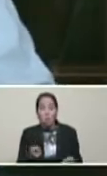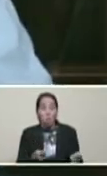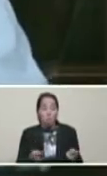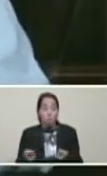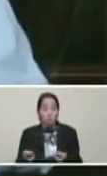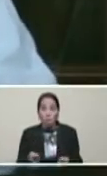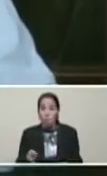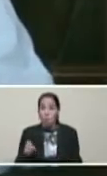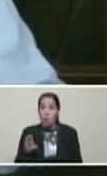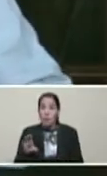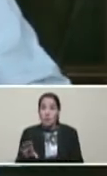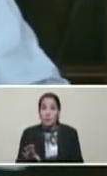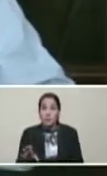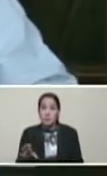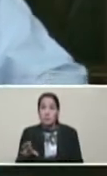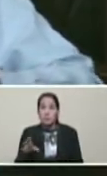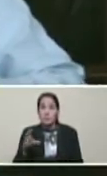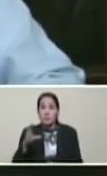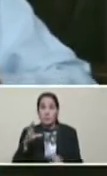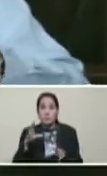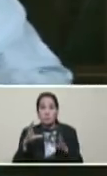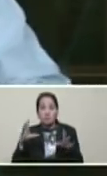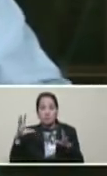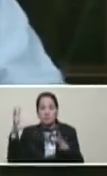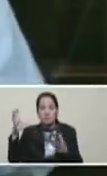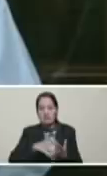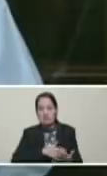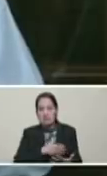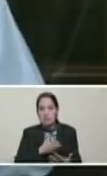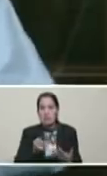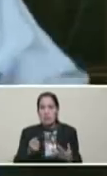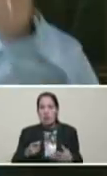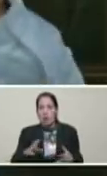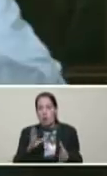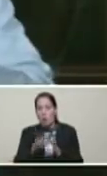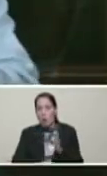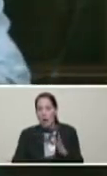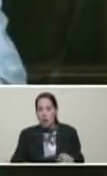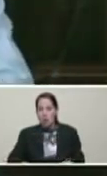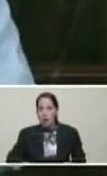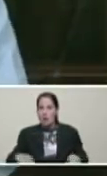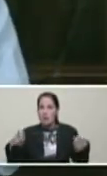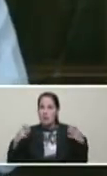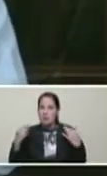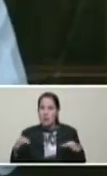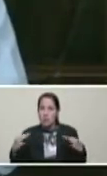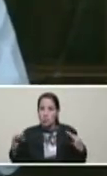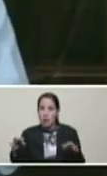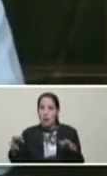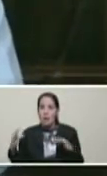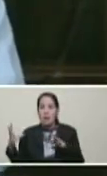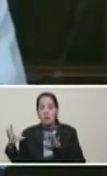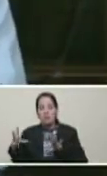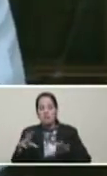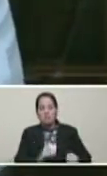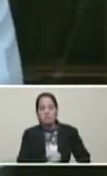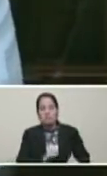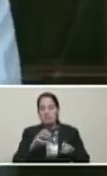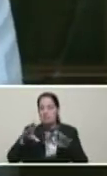colonizar venezuela quitarnos las riquezas naturales colonizar un país dominarlo